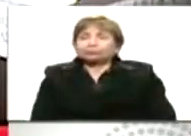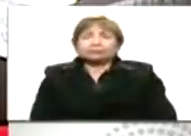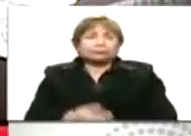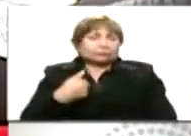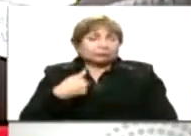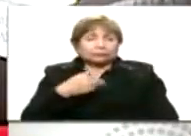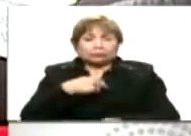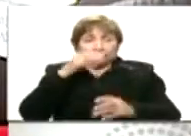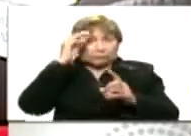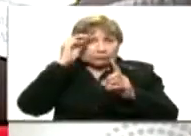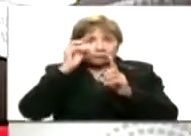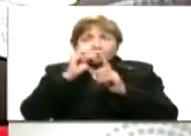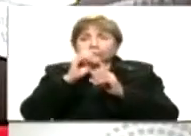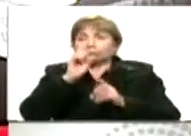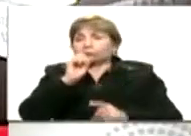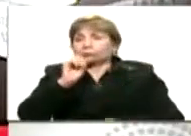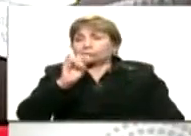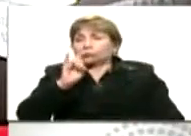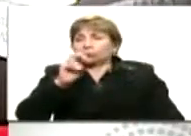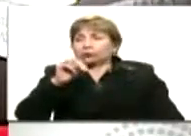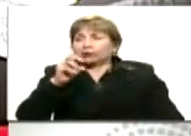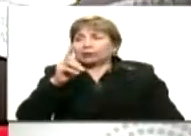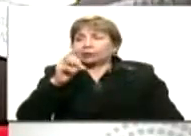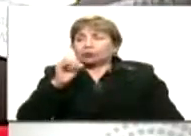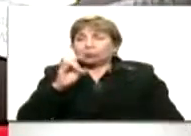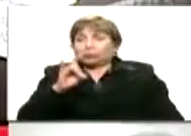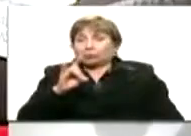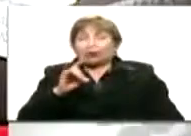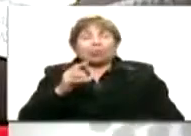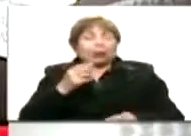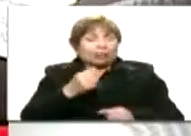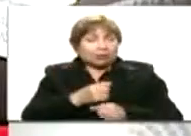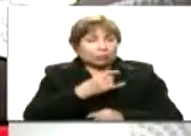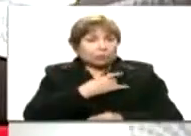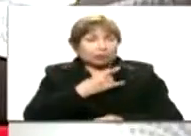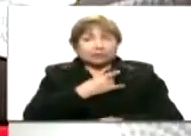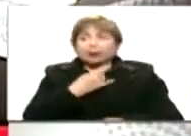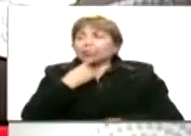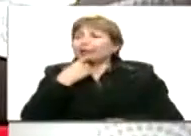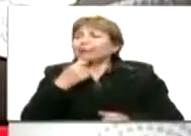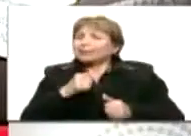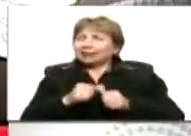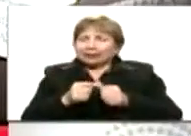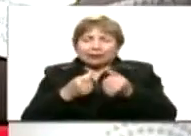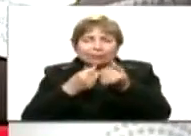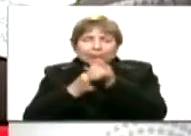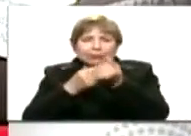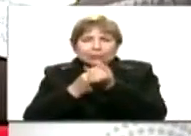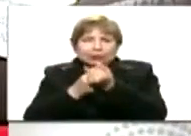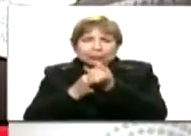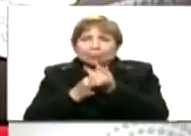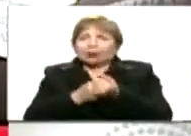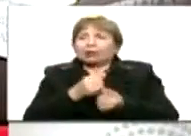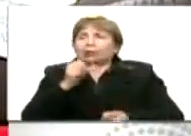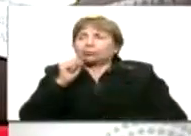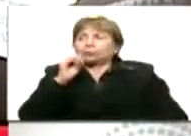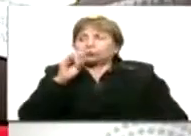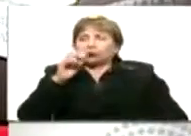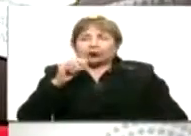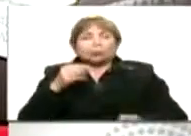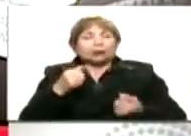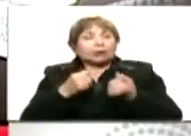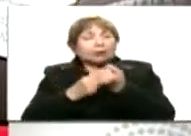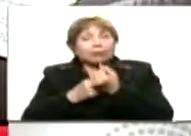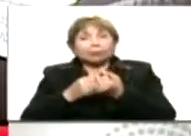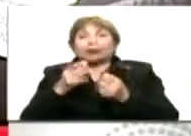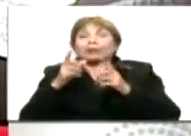Nuestro objetivo con respecto a la SUNEDO y a las universidades es seguir apoyando a la SUNEDO, seguir